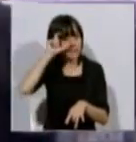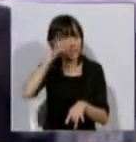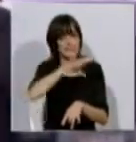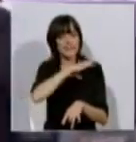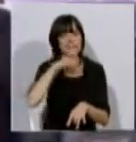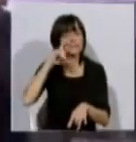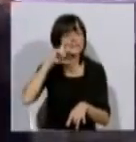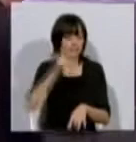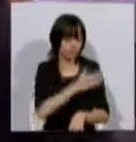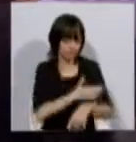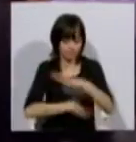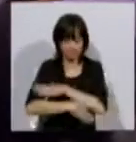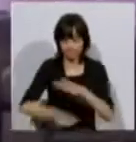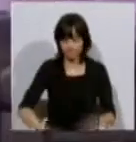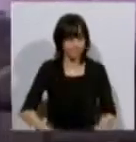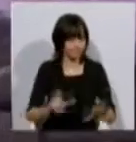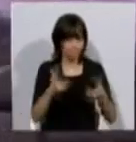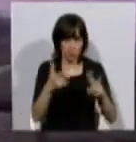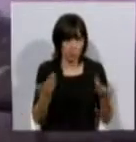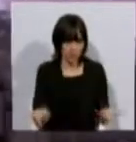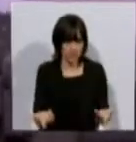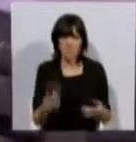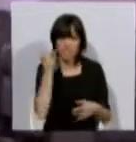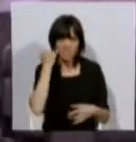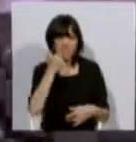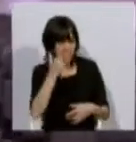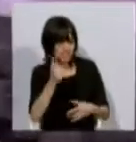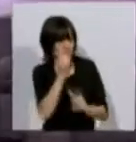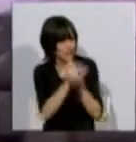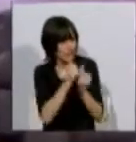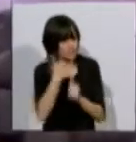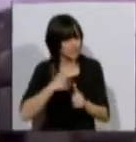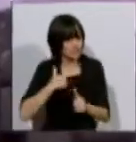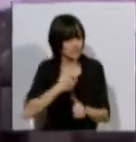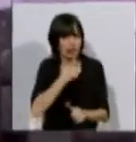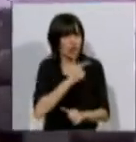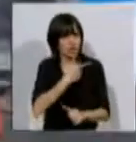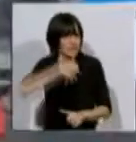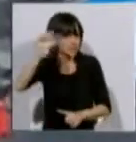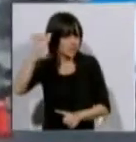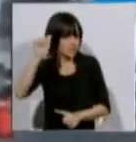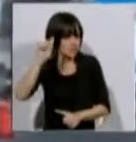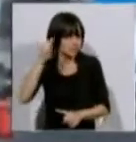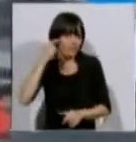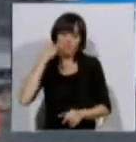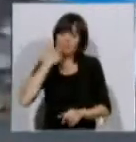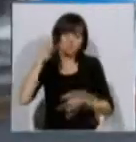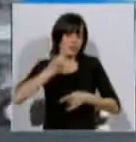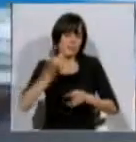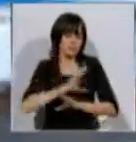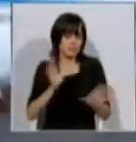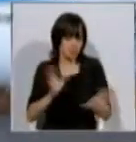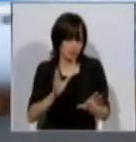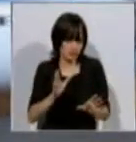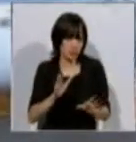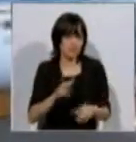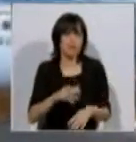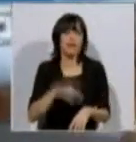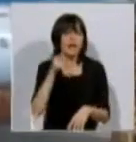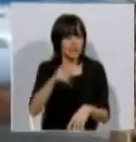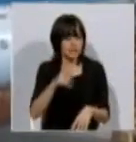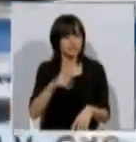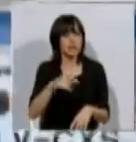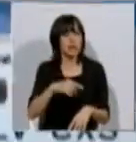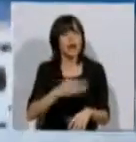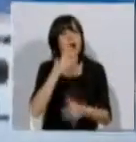comunicación respecto de que Aerolíneas Argentinas no quiere transportar a esta pasajera o a esta posible pasajera hacia el país. En declaraciones a